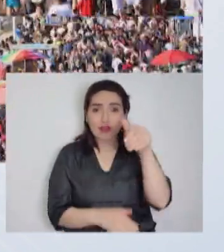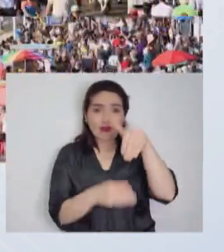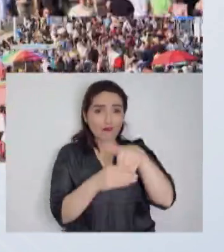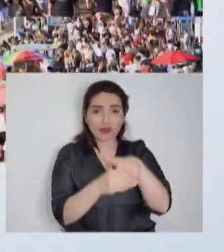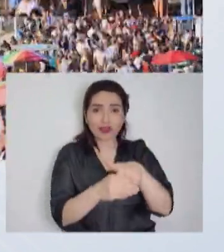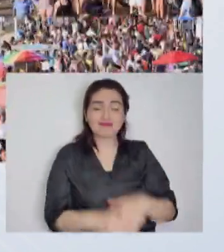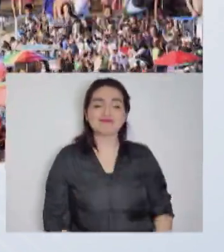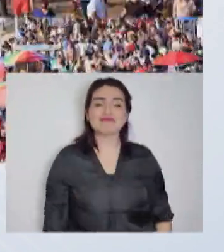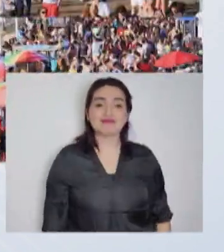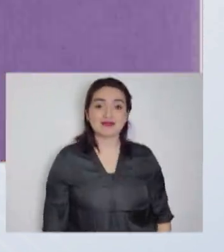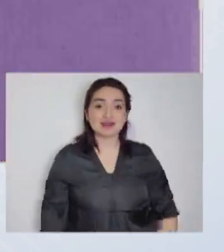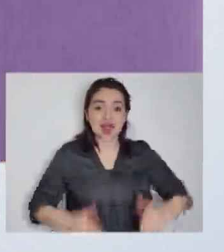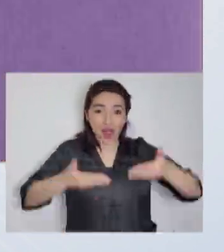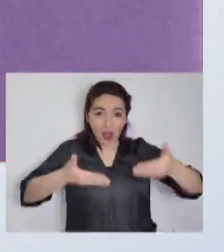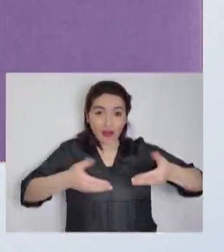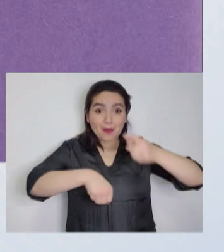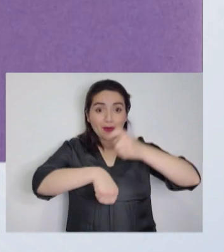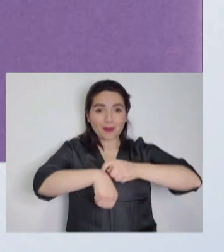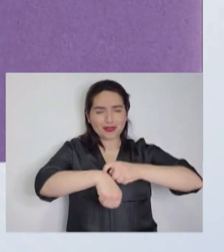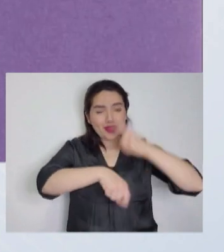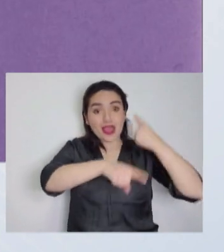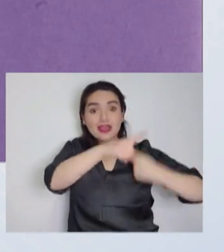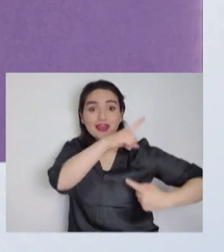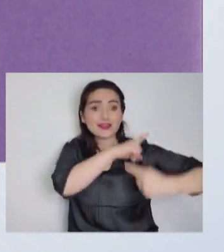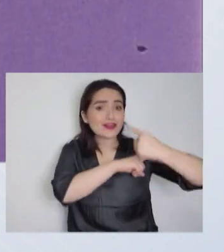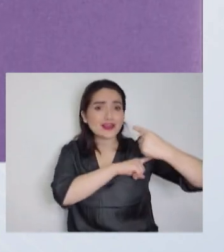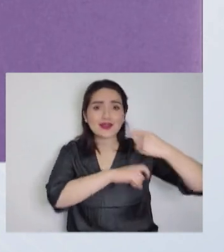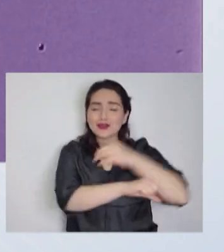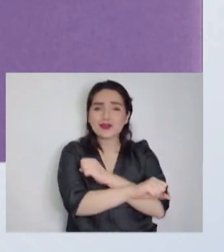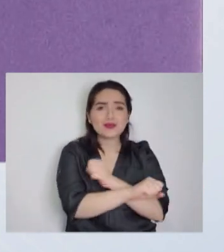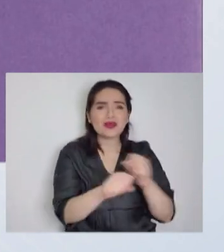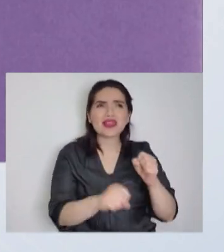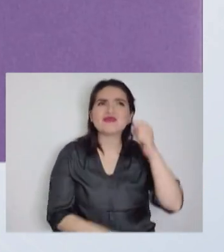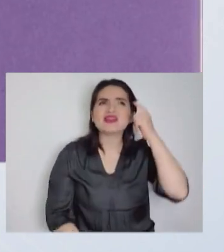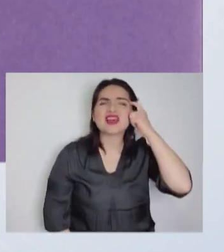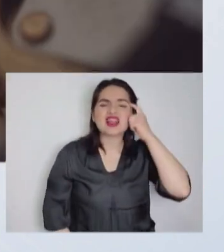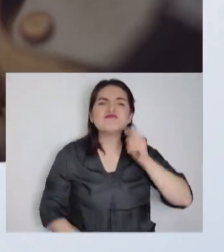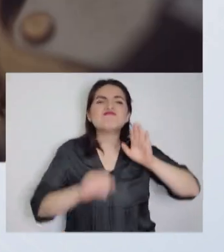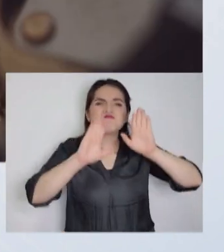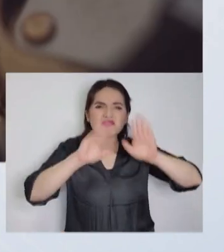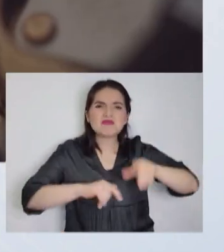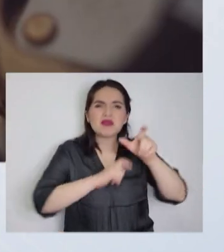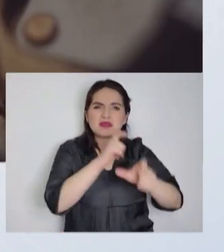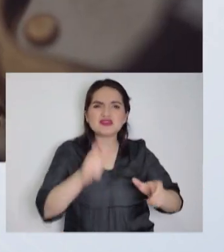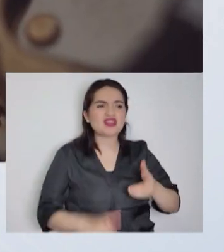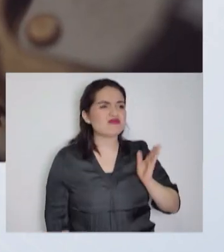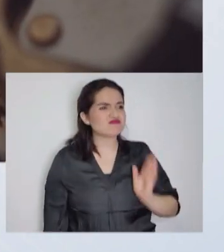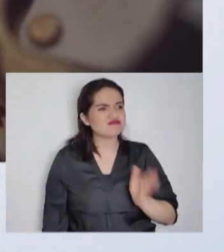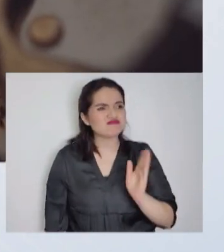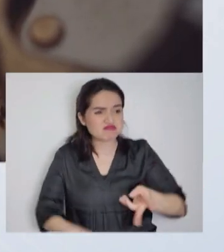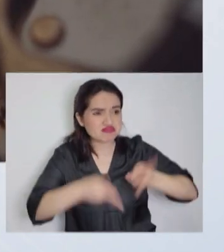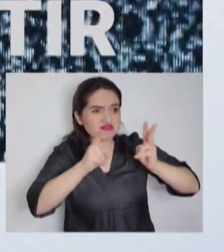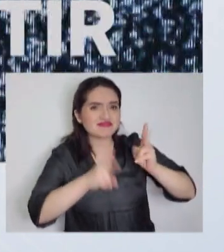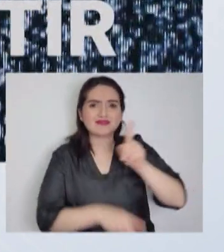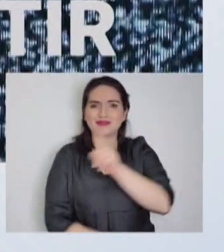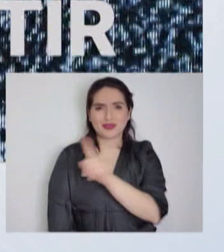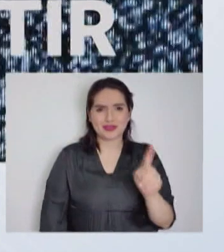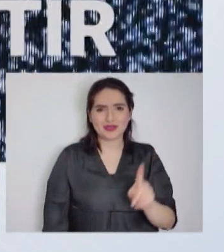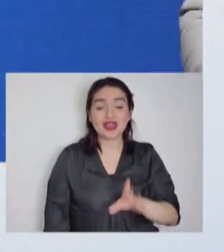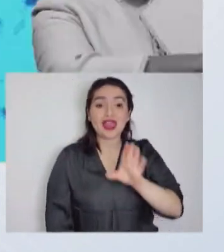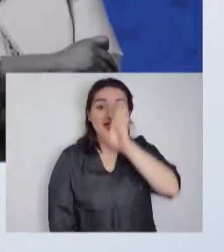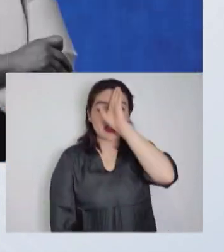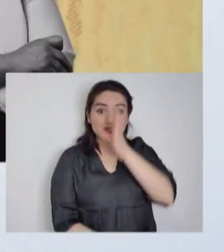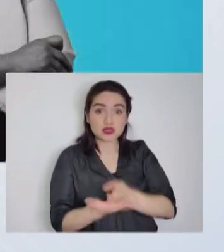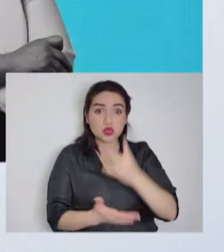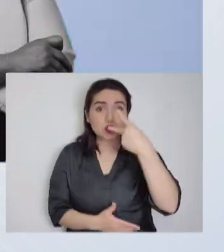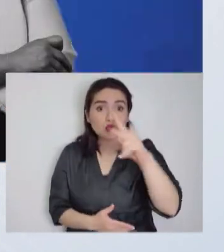millones de chilenos y hay 10 millones que no votan. Estamos en un momento histórico y no podemos permitir que